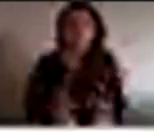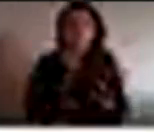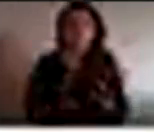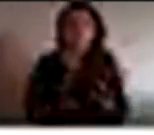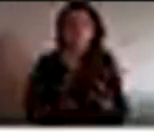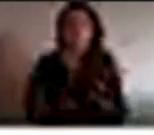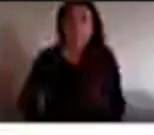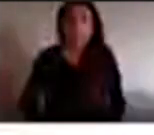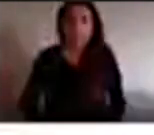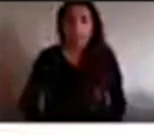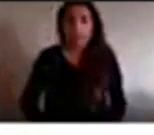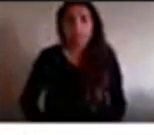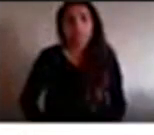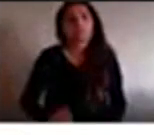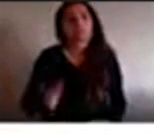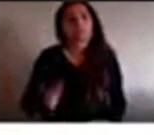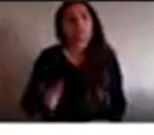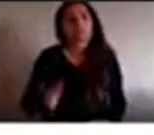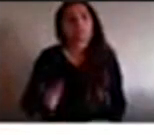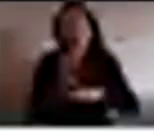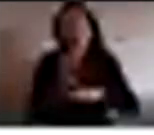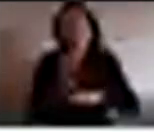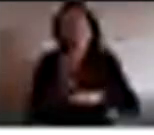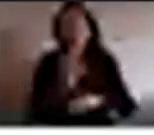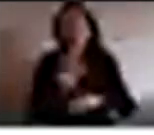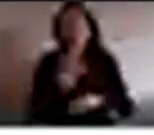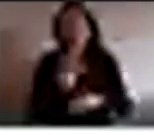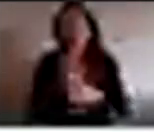Pasemos a la lámina anterior, se me adelantó un poco.